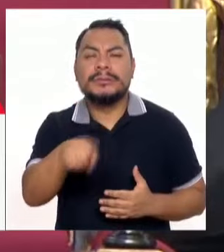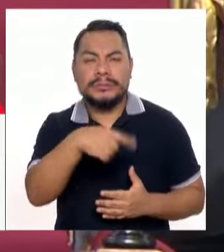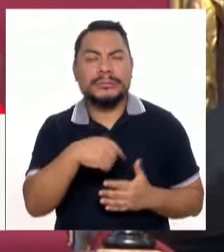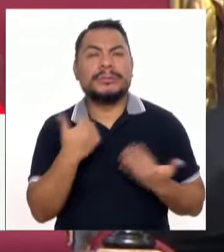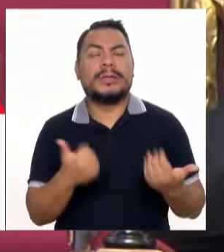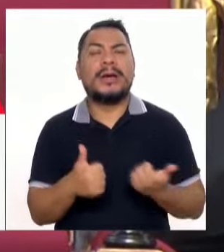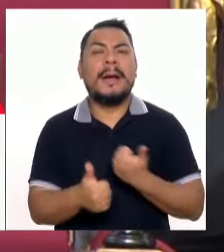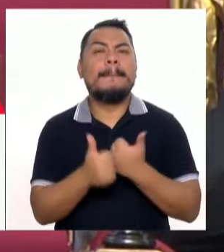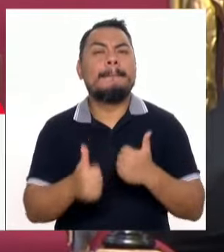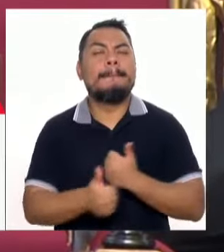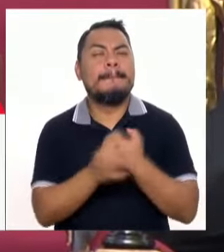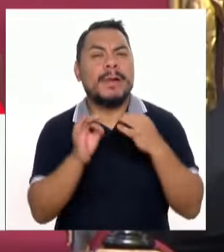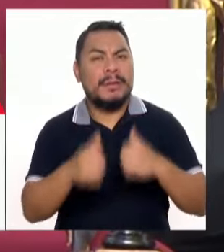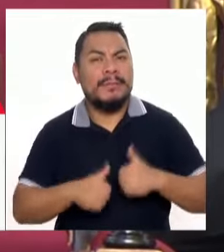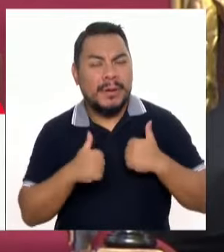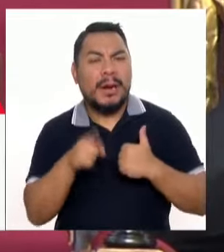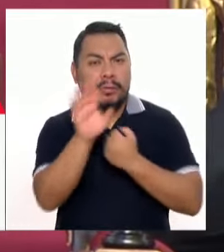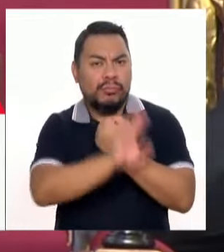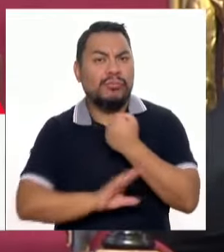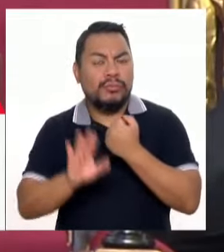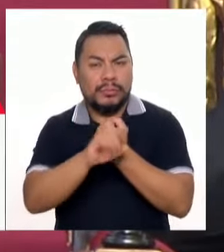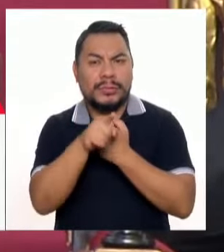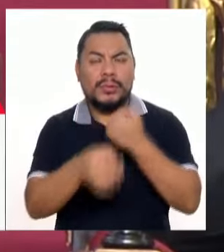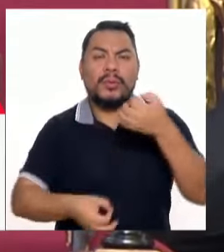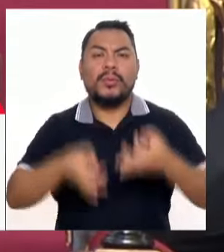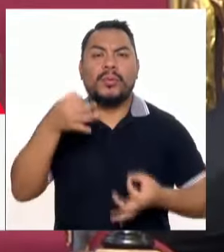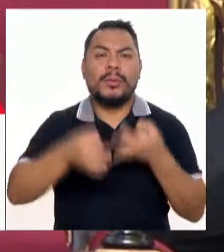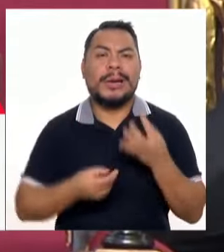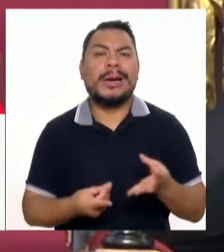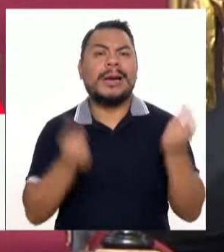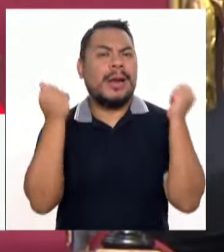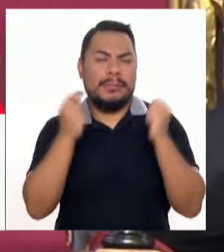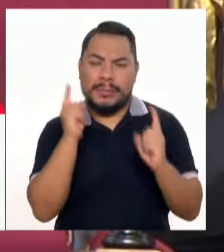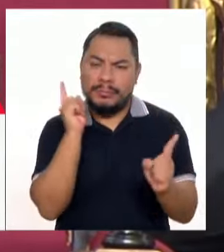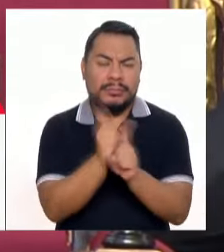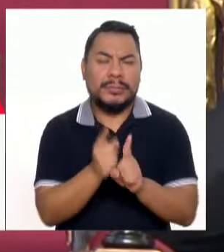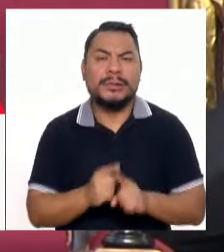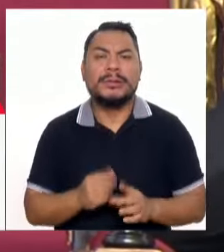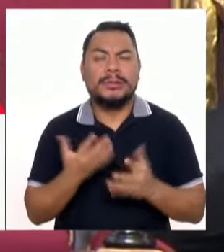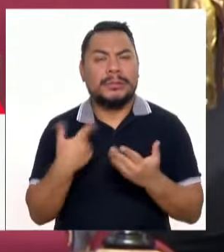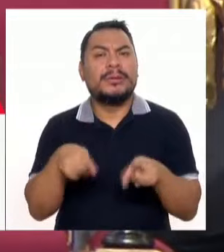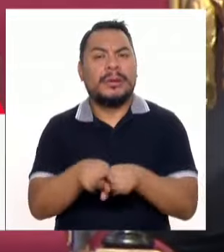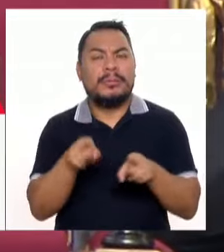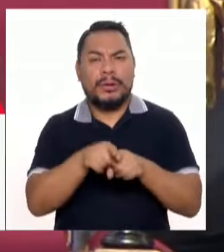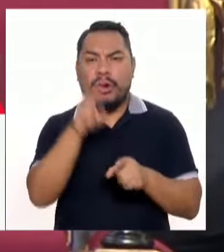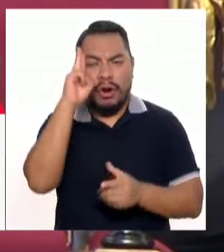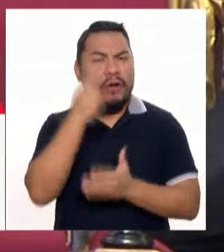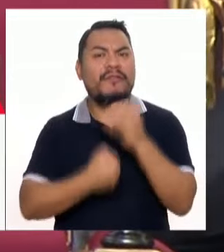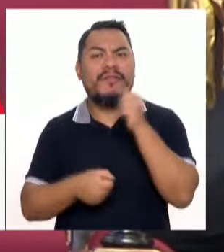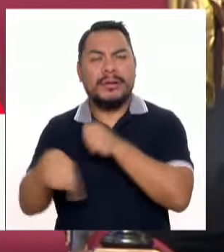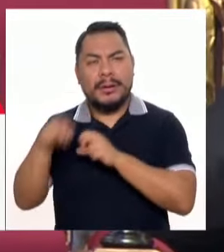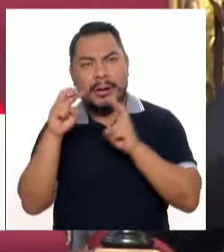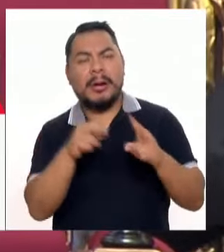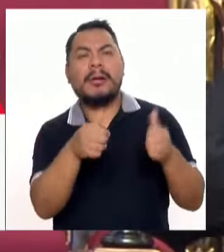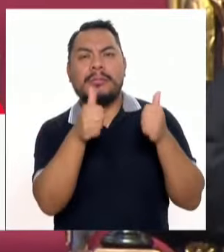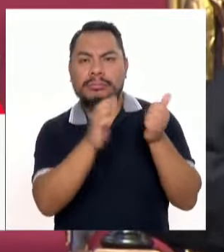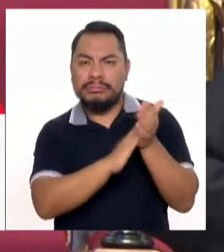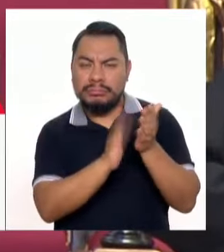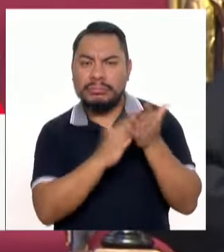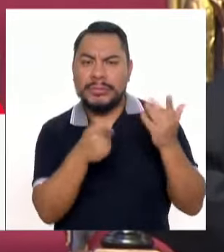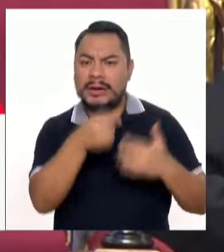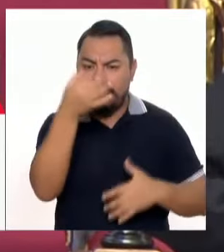actual nos marca para que la justicia sea rápida, para recuperar credibilidad y para que